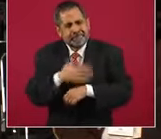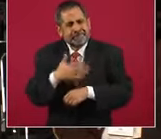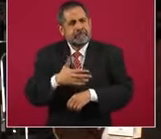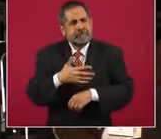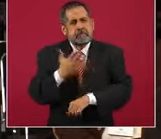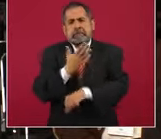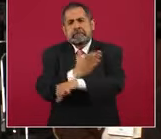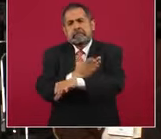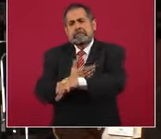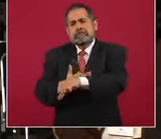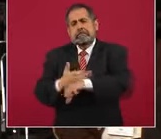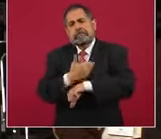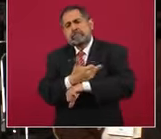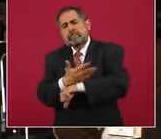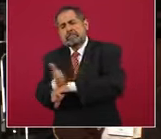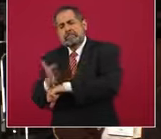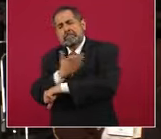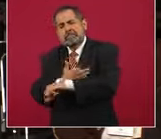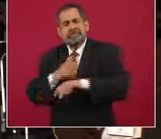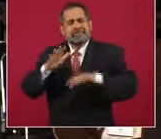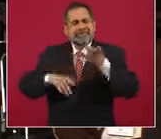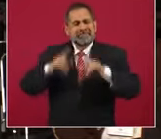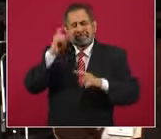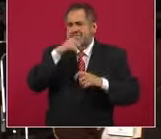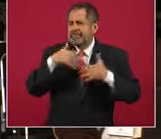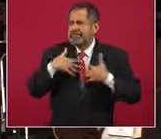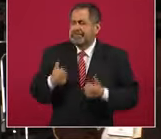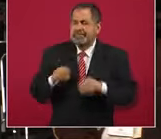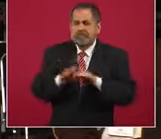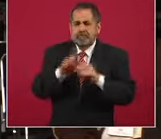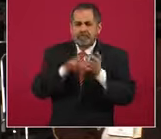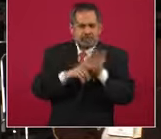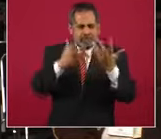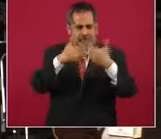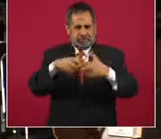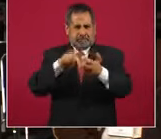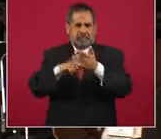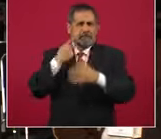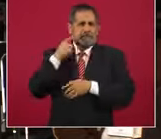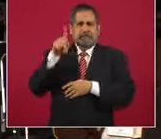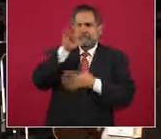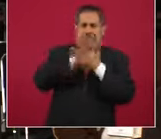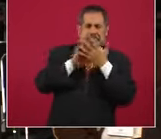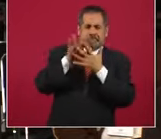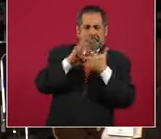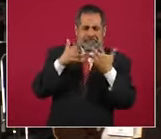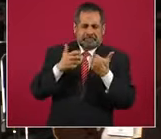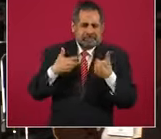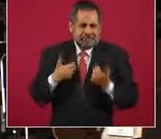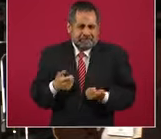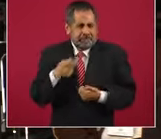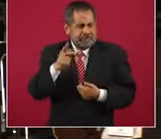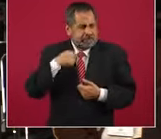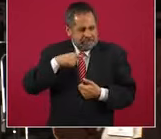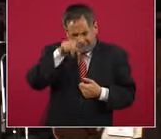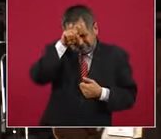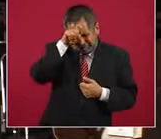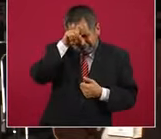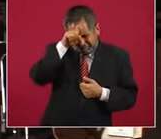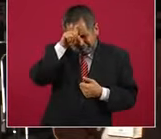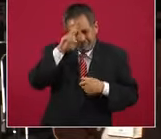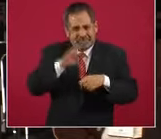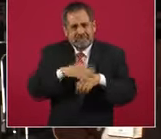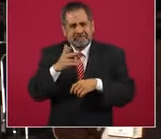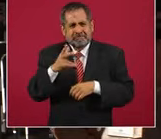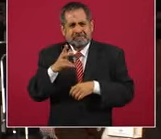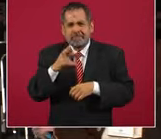ahora, presidente? A veces uno le cuesta trabajo entender cómo son los engranajes en la política y yo me pregunto por qué nombrar o